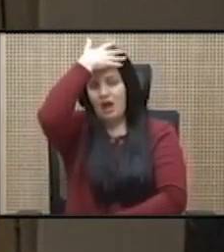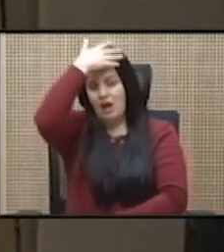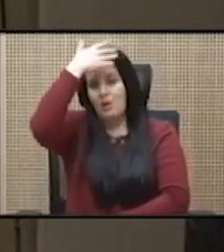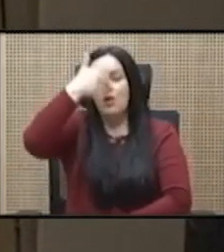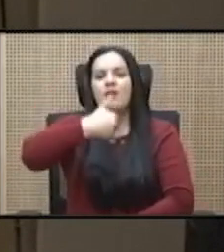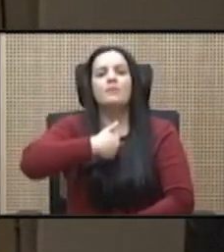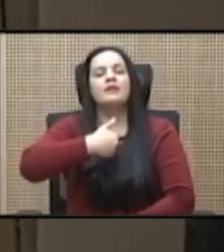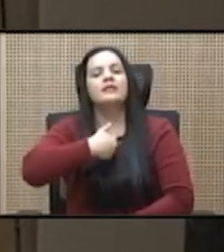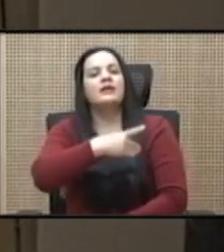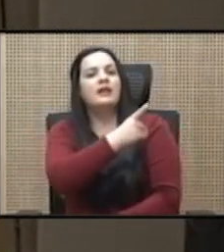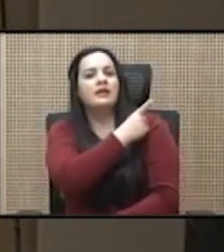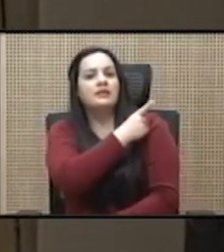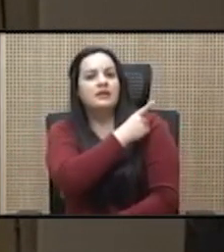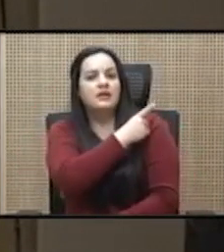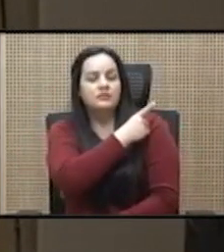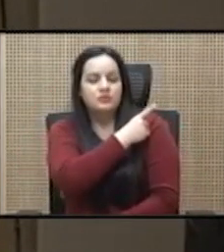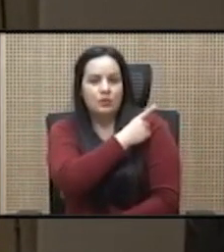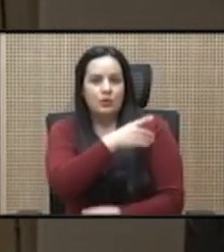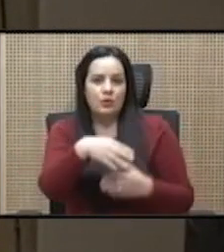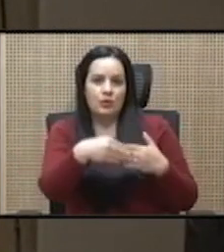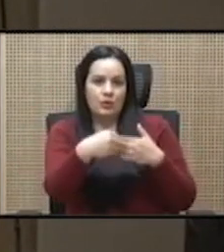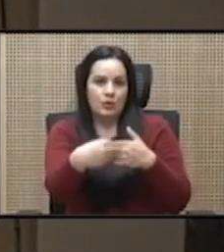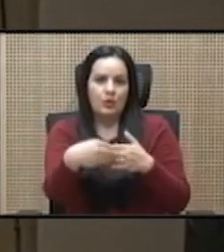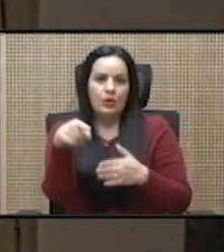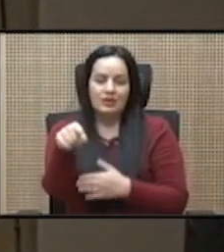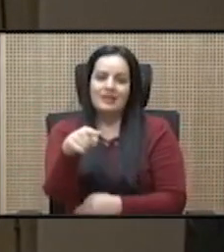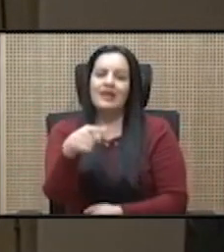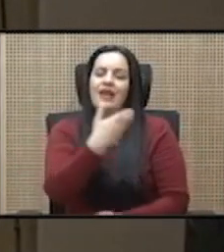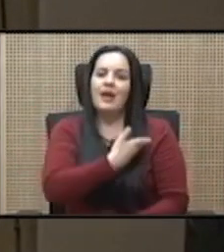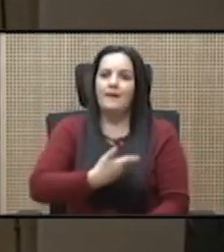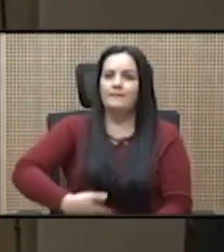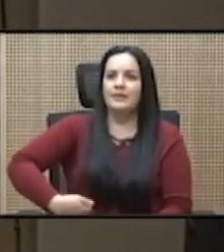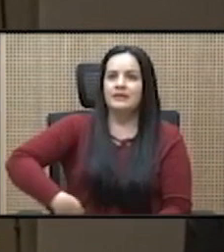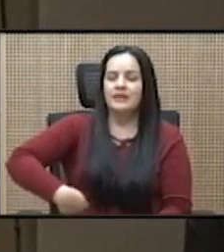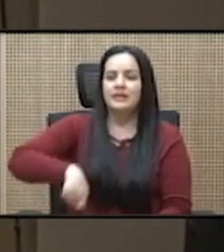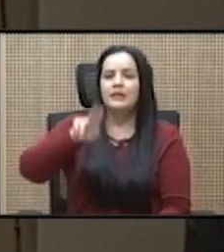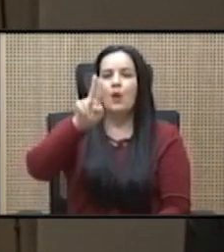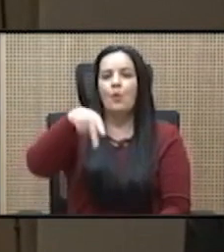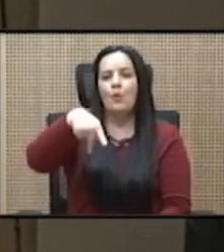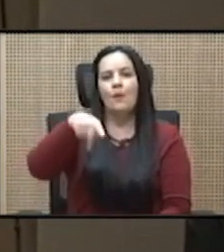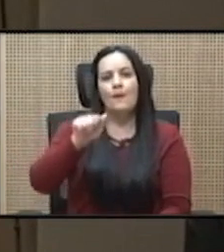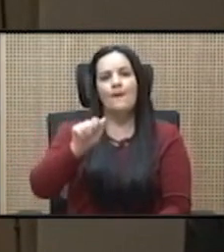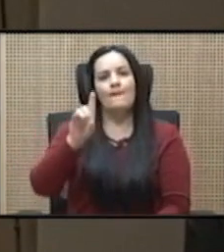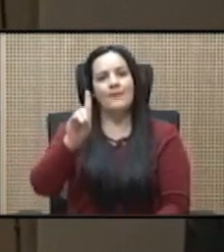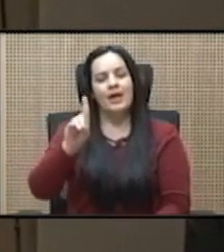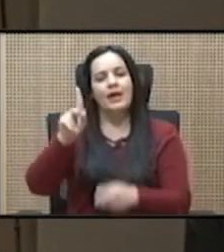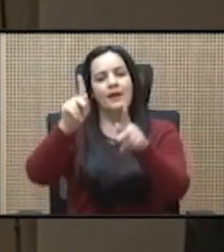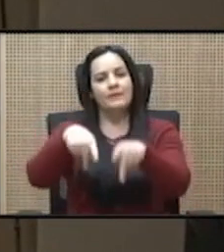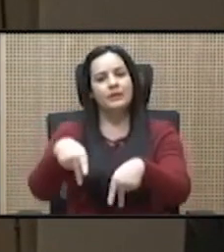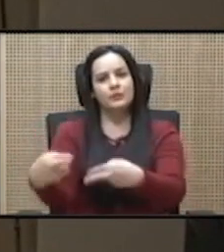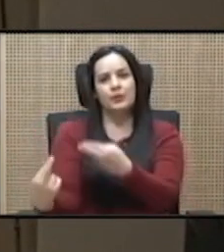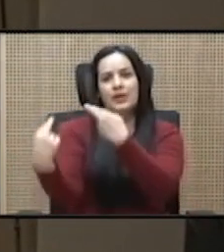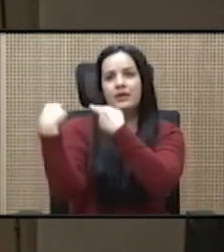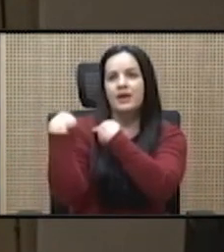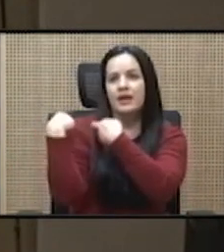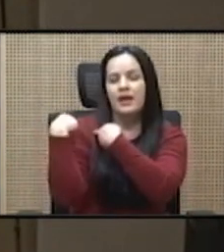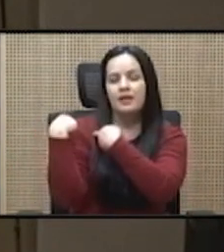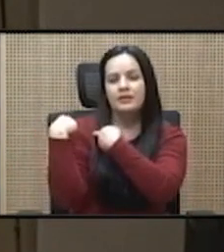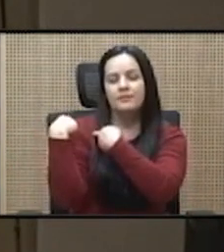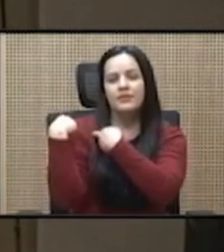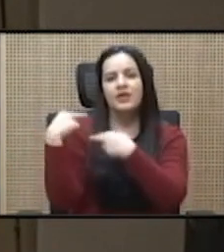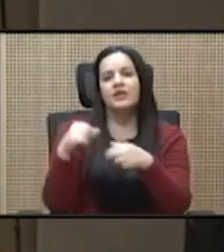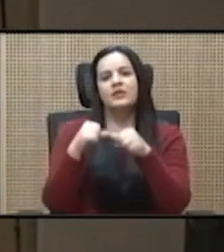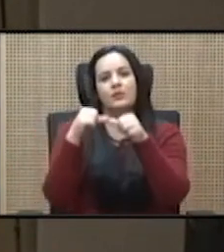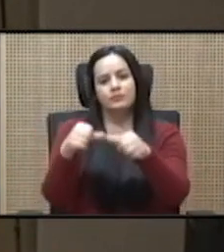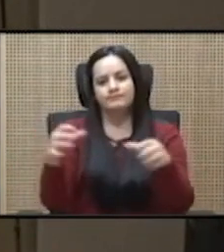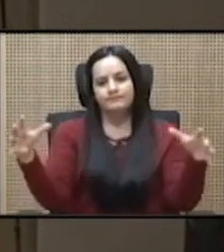la dirección de la presidenta de la UPAT, de la persona encargada de llevar adelante esta